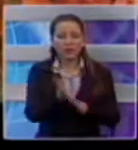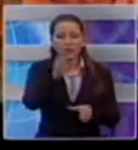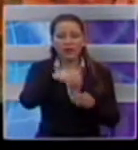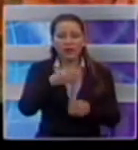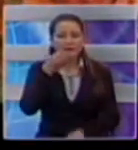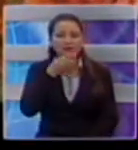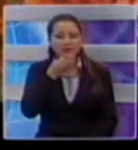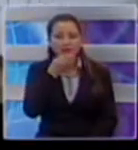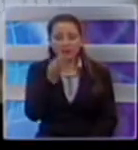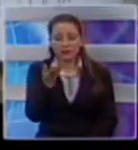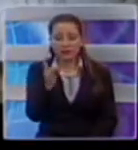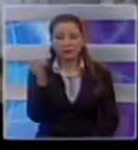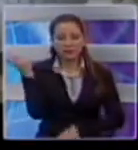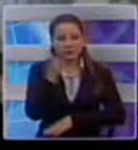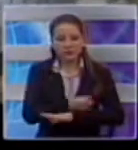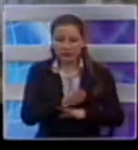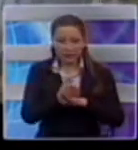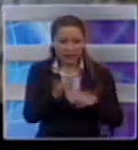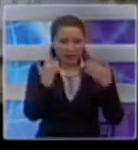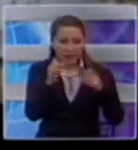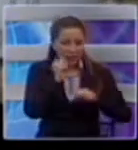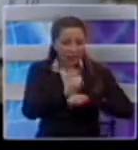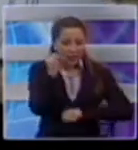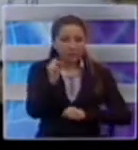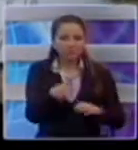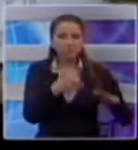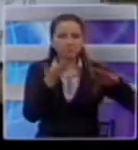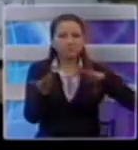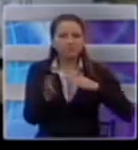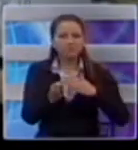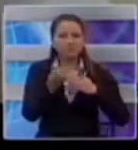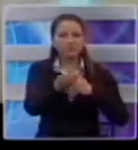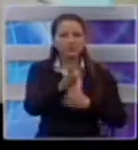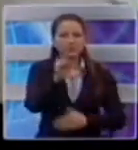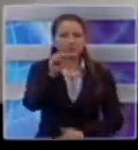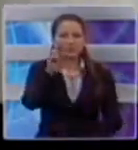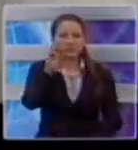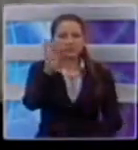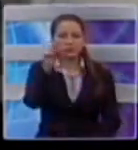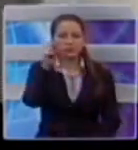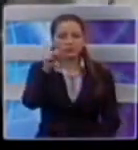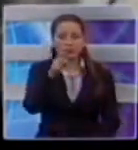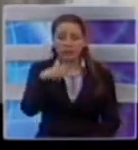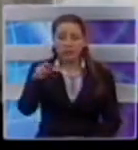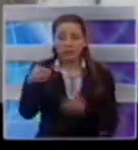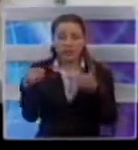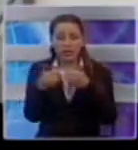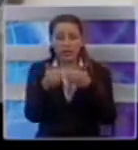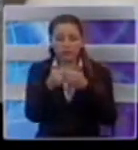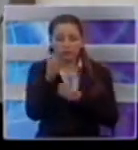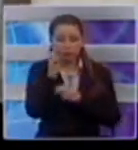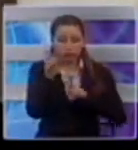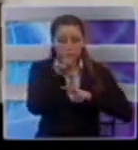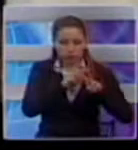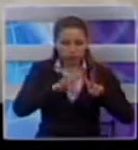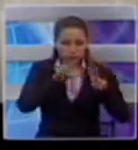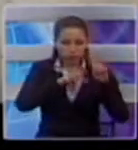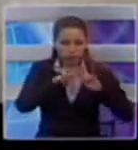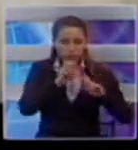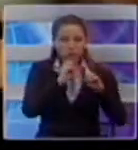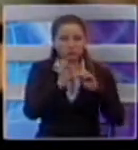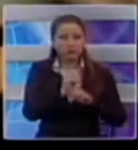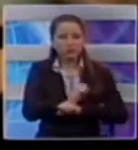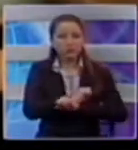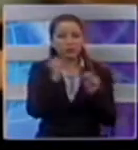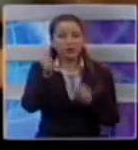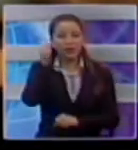examen. 17 días después la encontraron sin vida en el sector de Barabón. Equipos de élite de la DINASET se encargaron de la investigación y